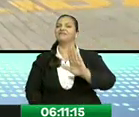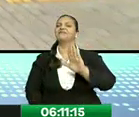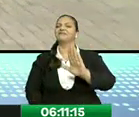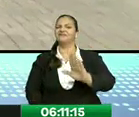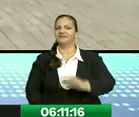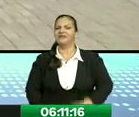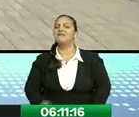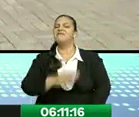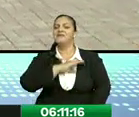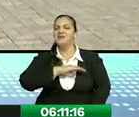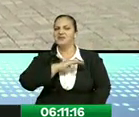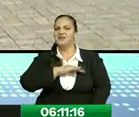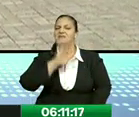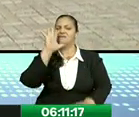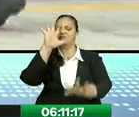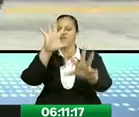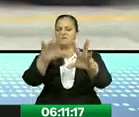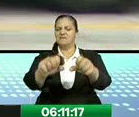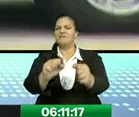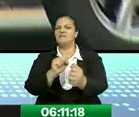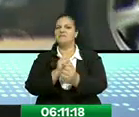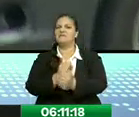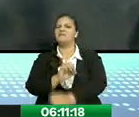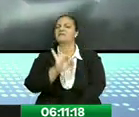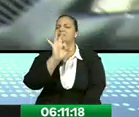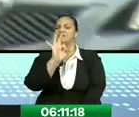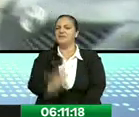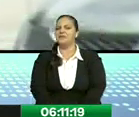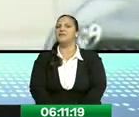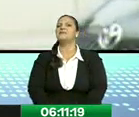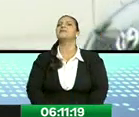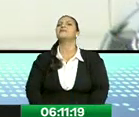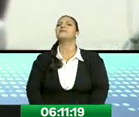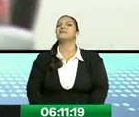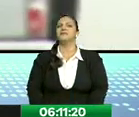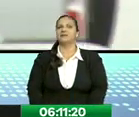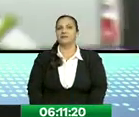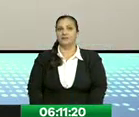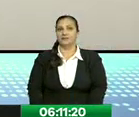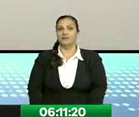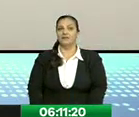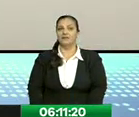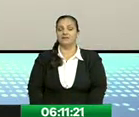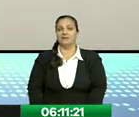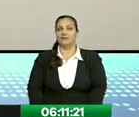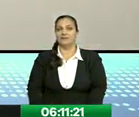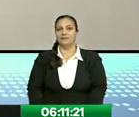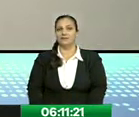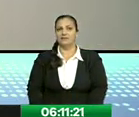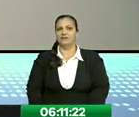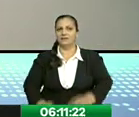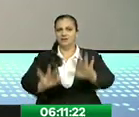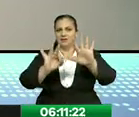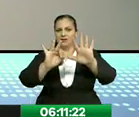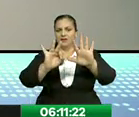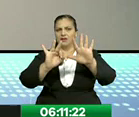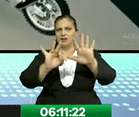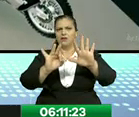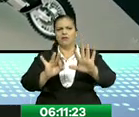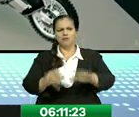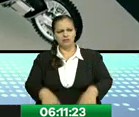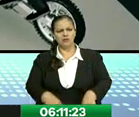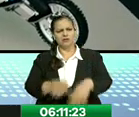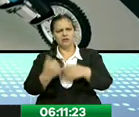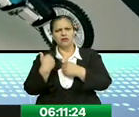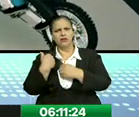mi mamita que secreto en multitud ya no es secreto. Eso de los 8 tiene mujer, tiene amante, tiene marido,